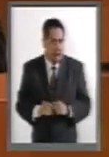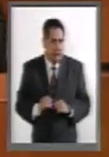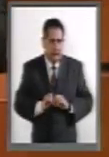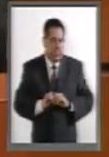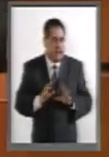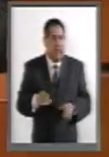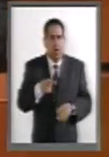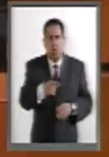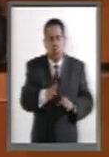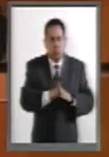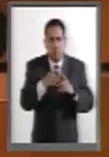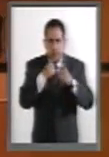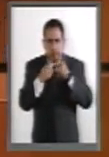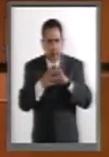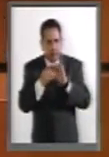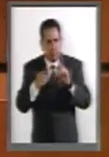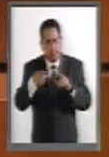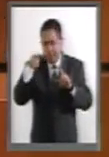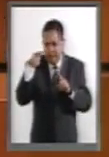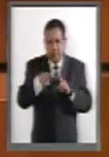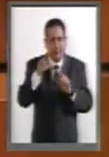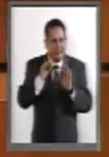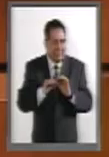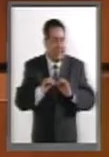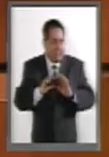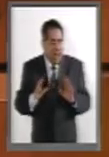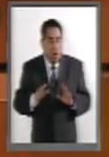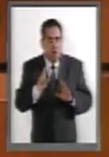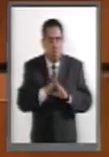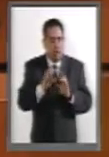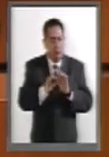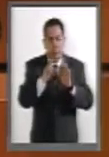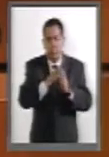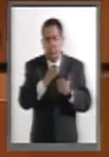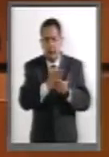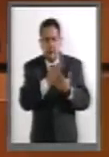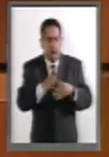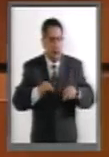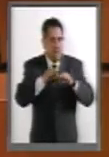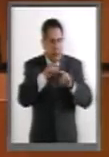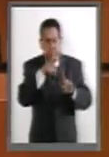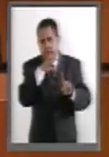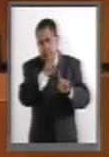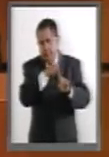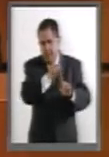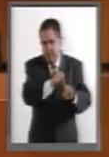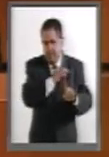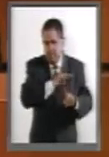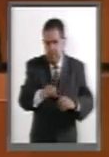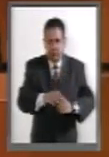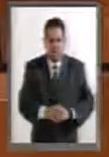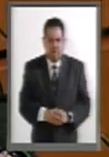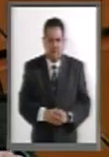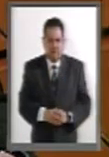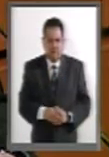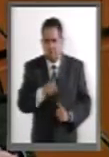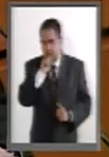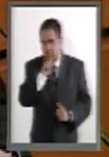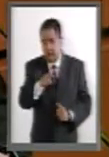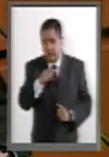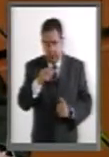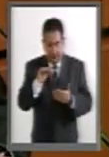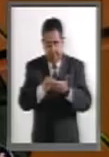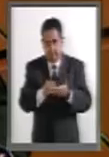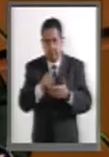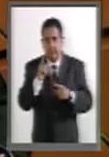y proporciona detalles específicos respecto de acontecimientos relevantes del juicio. Se introduce también la figura